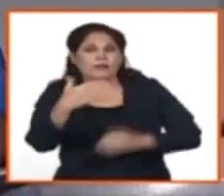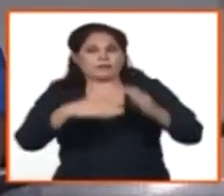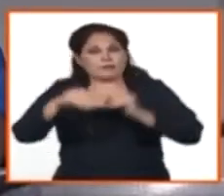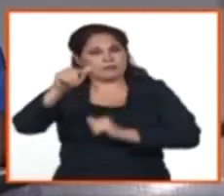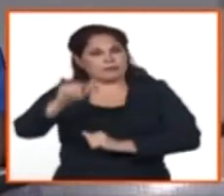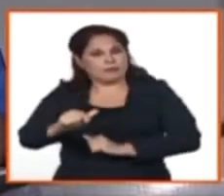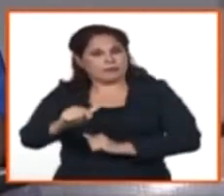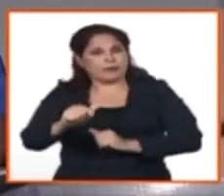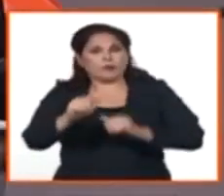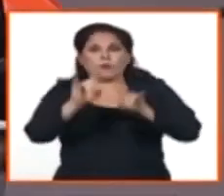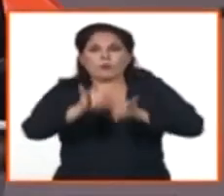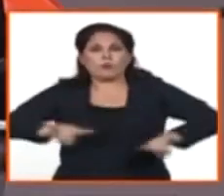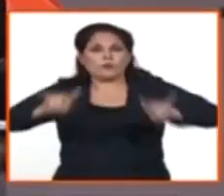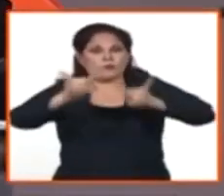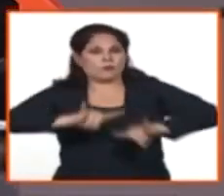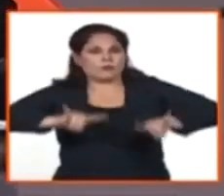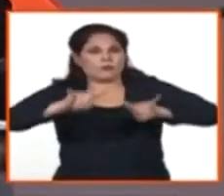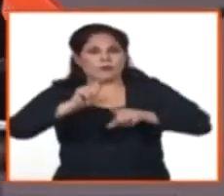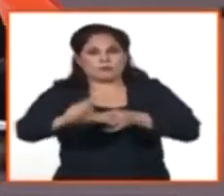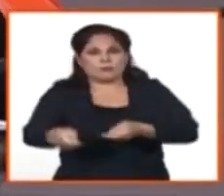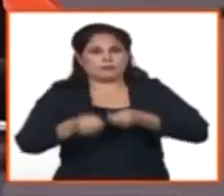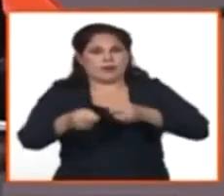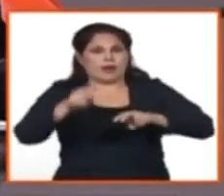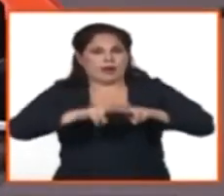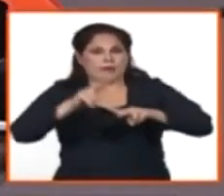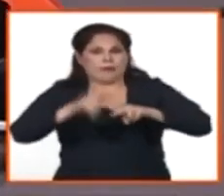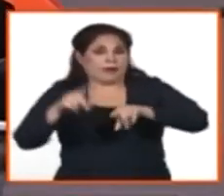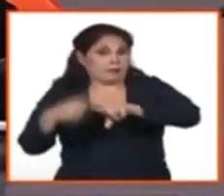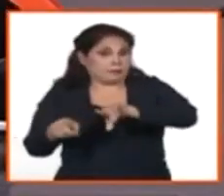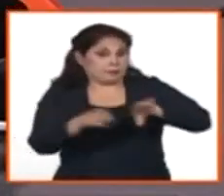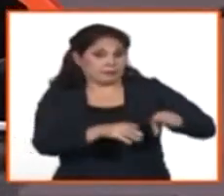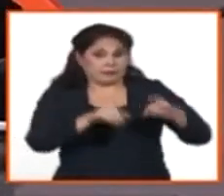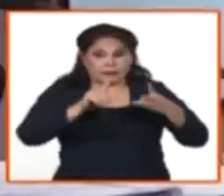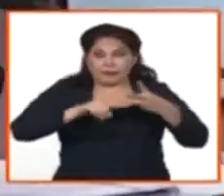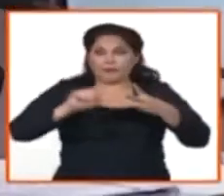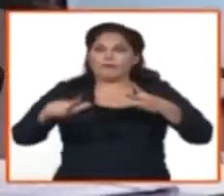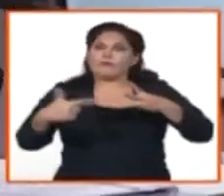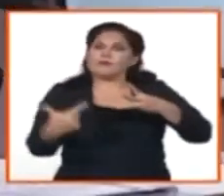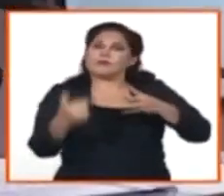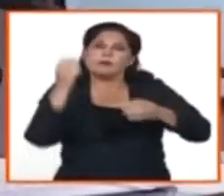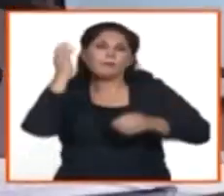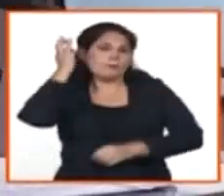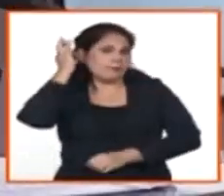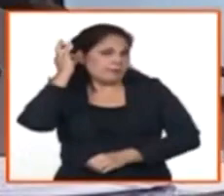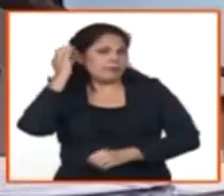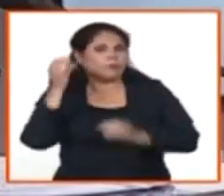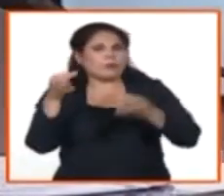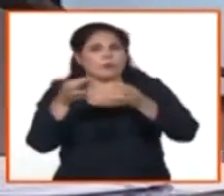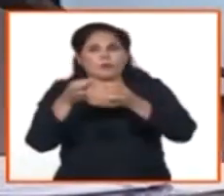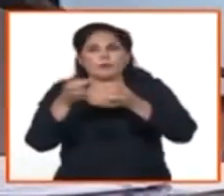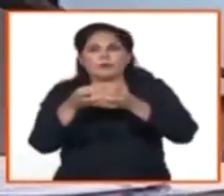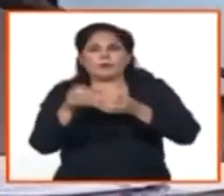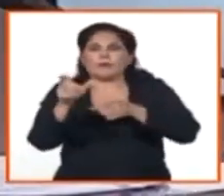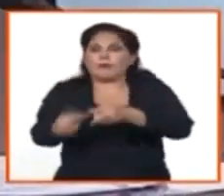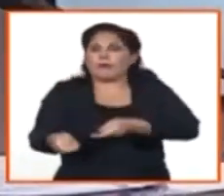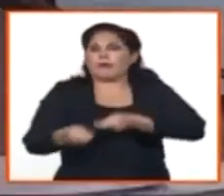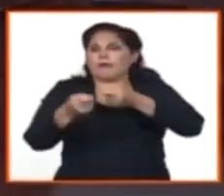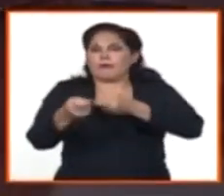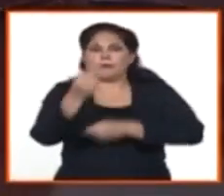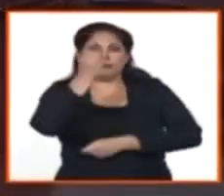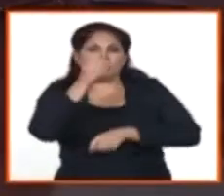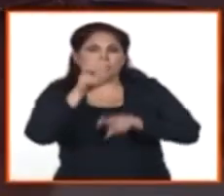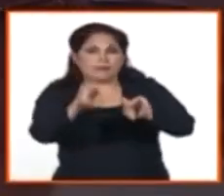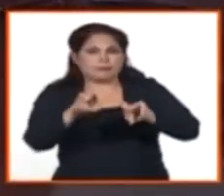Universidad Agraria de La Habana; y Yanifel Sánchez Rodríguez, vicepresidenta de la Comisión Agroalimentaria de la Asamblea Nacional del